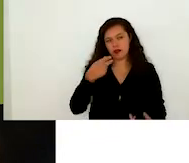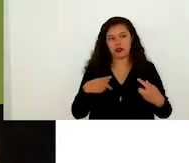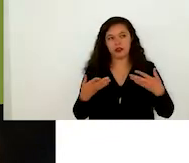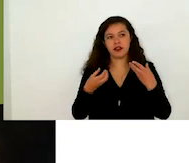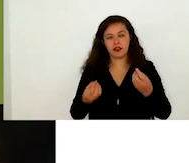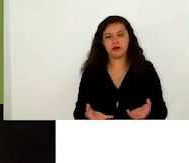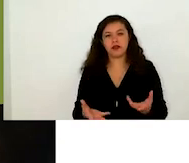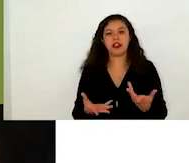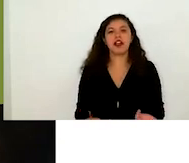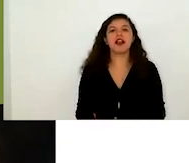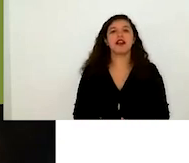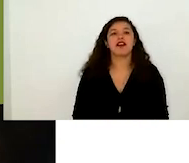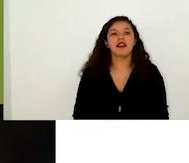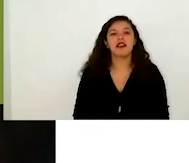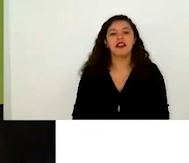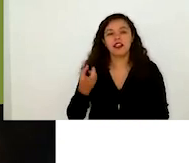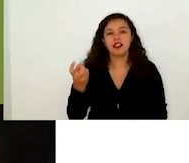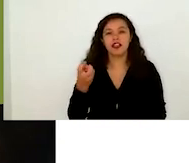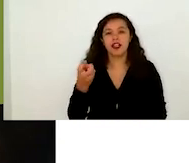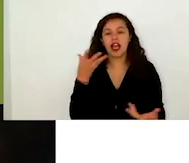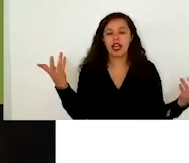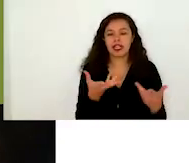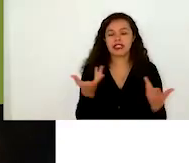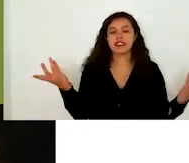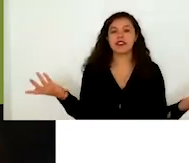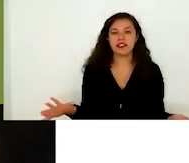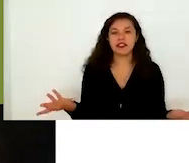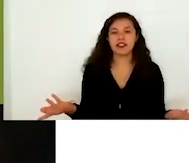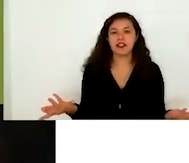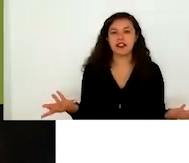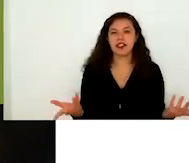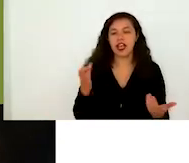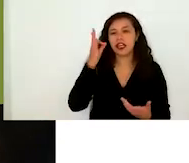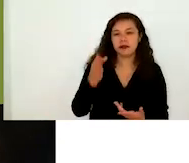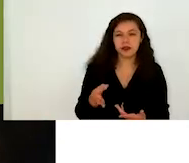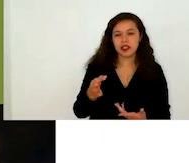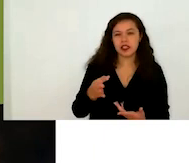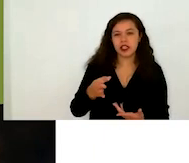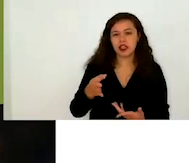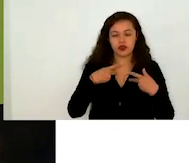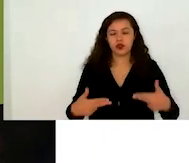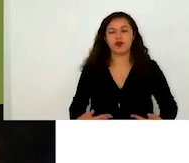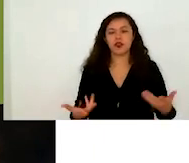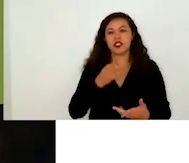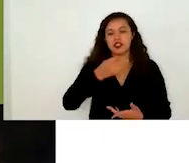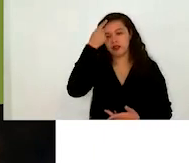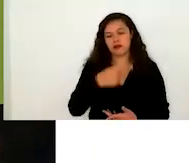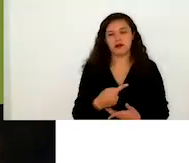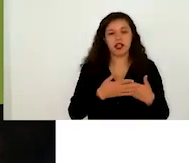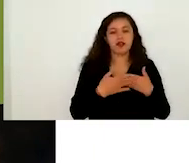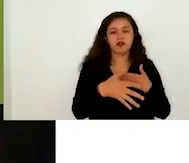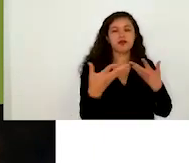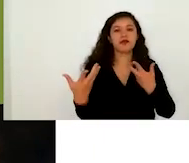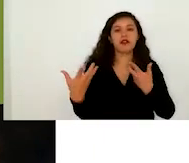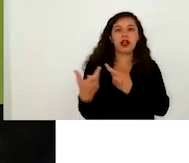que se realizan y actitudes que asumen los seres humanos para obtener y conservar la cooperación y